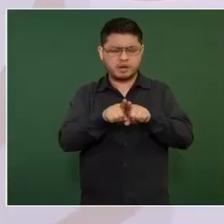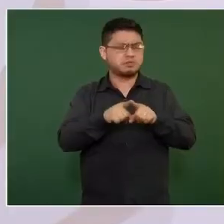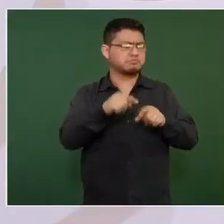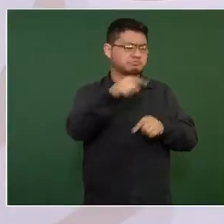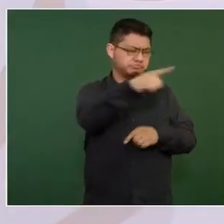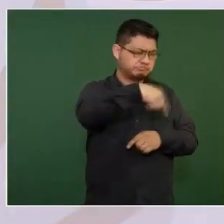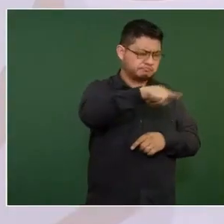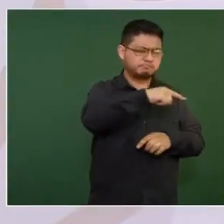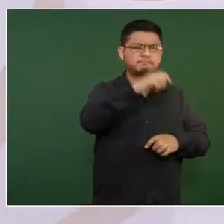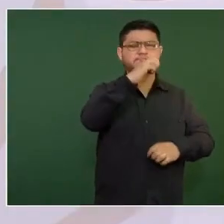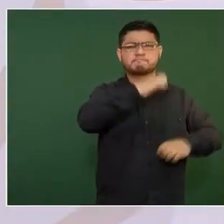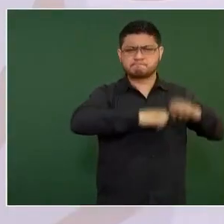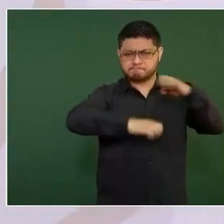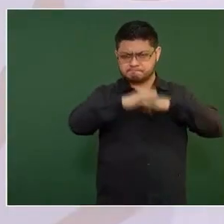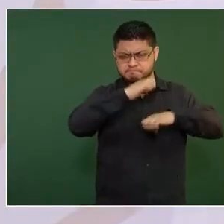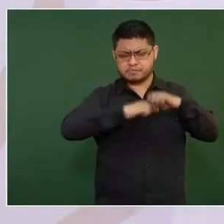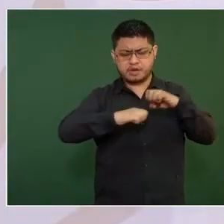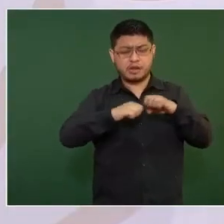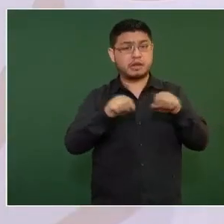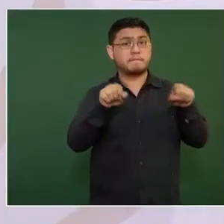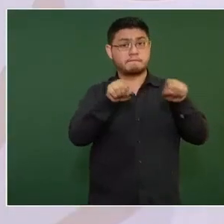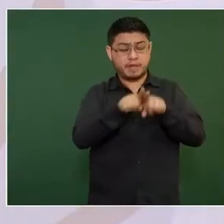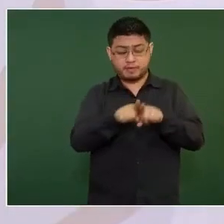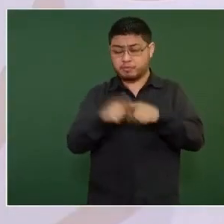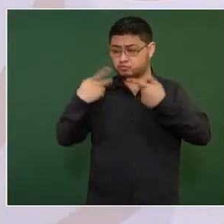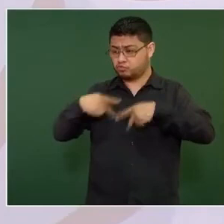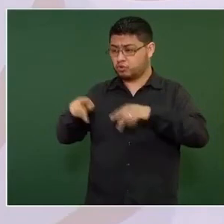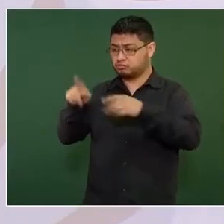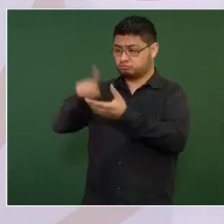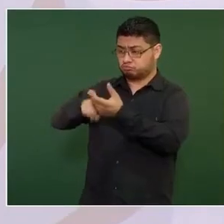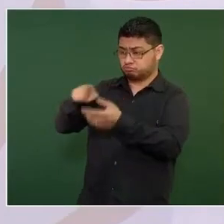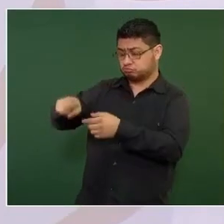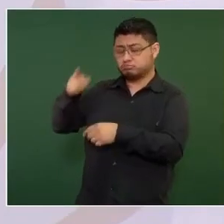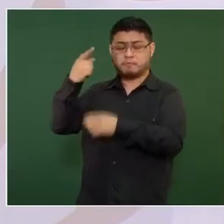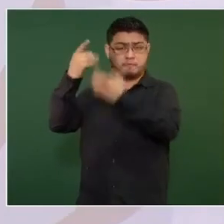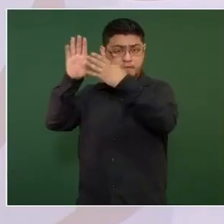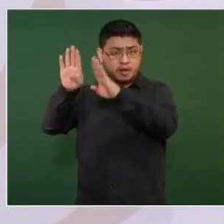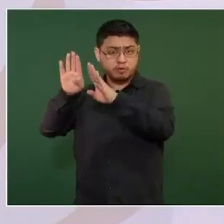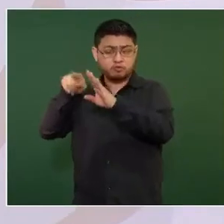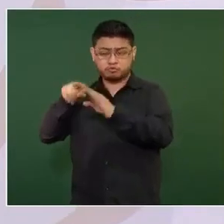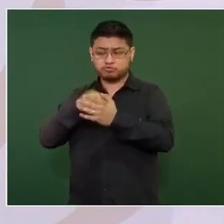empresarios, incluso banqueros, han